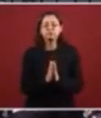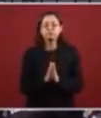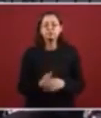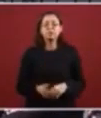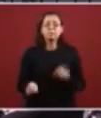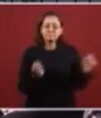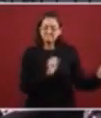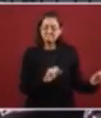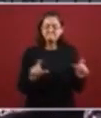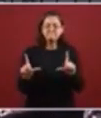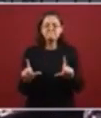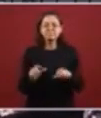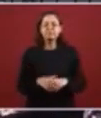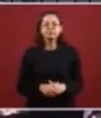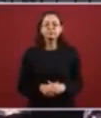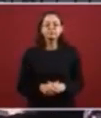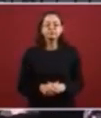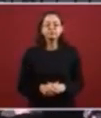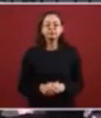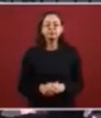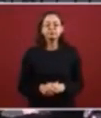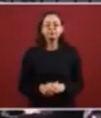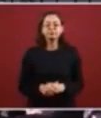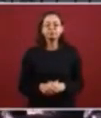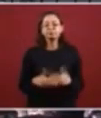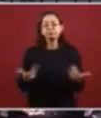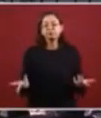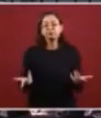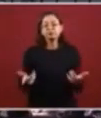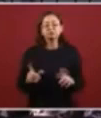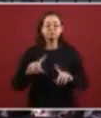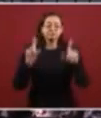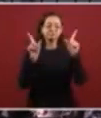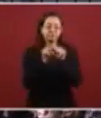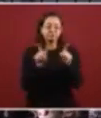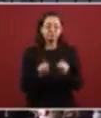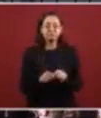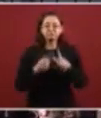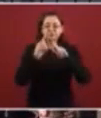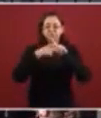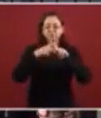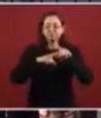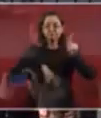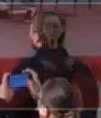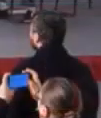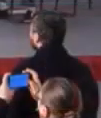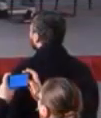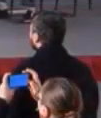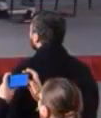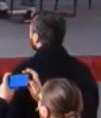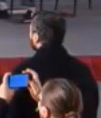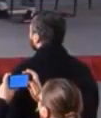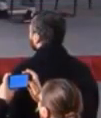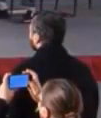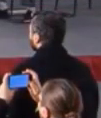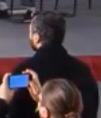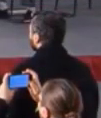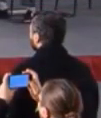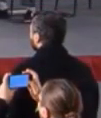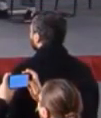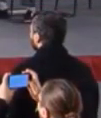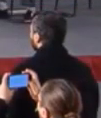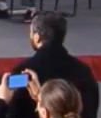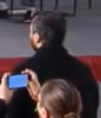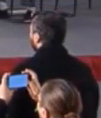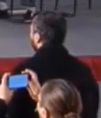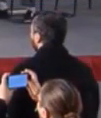siguiente que a manera de conclusiones estos gráficos de una manera didáctica lo que los podríamos pues compartir es que